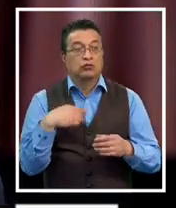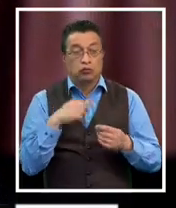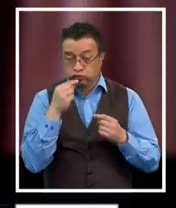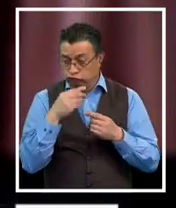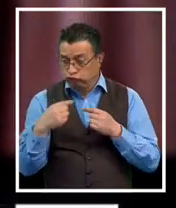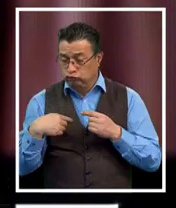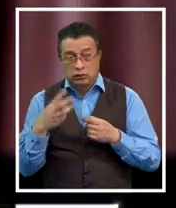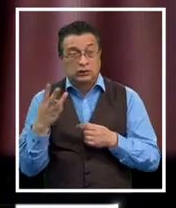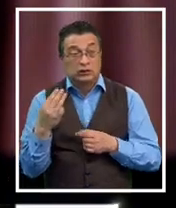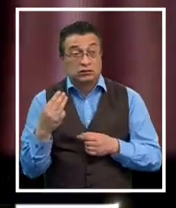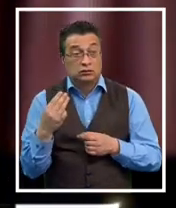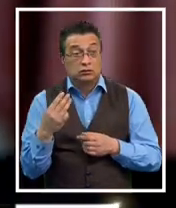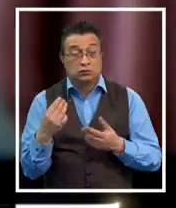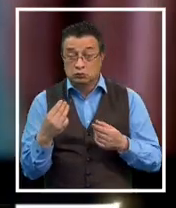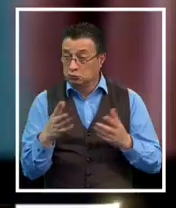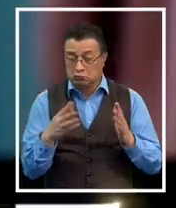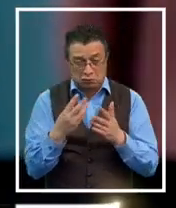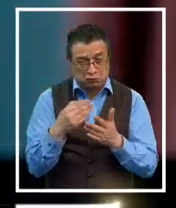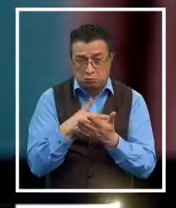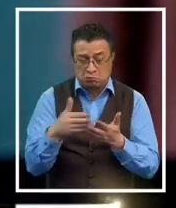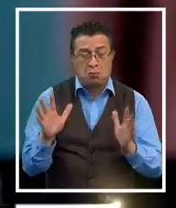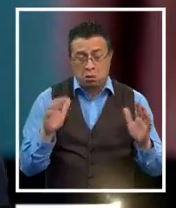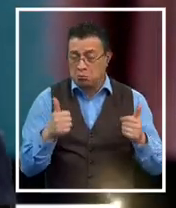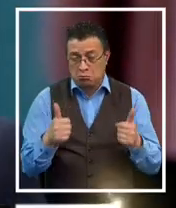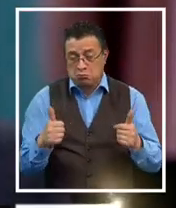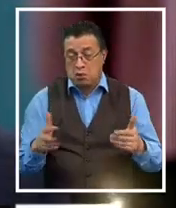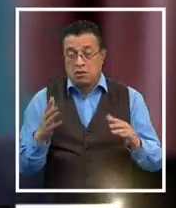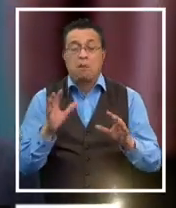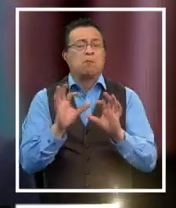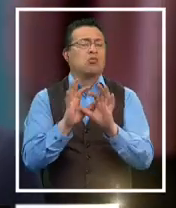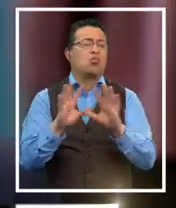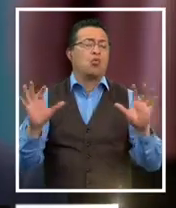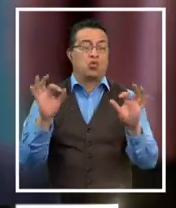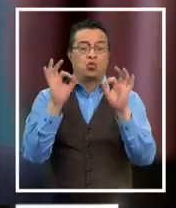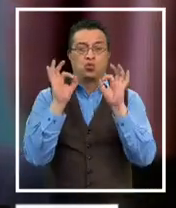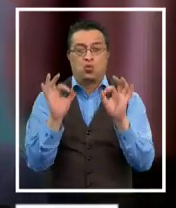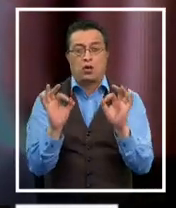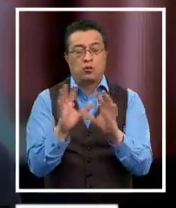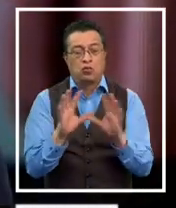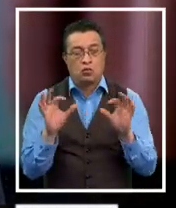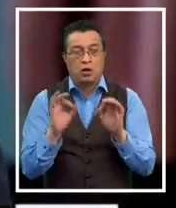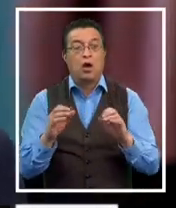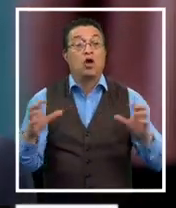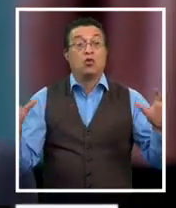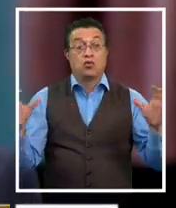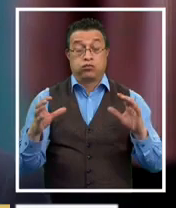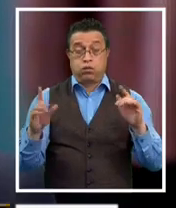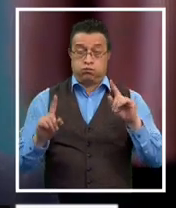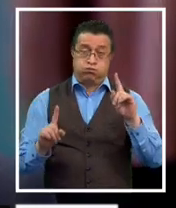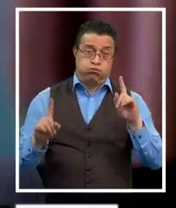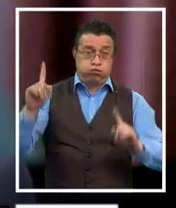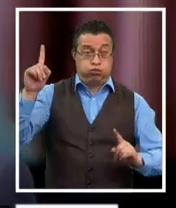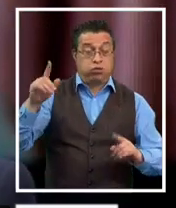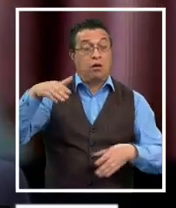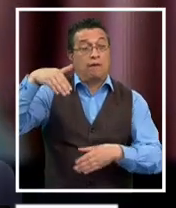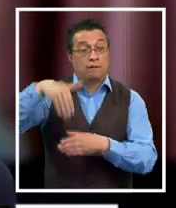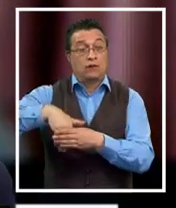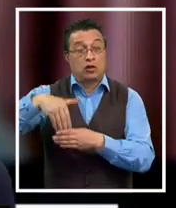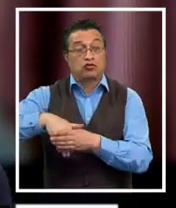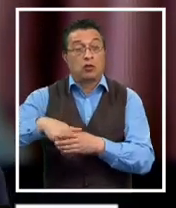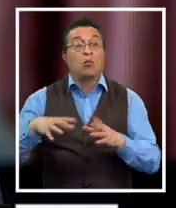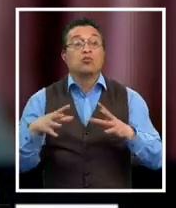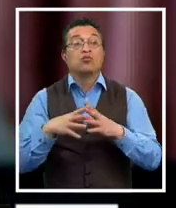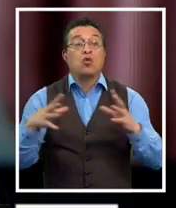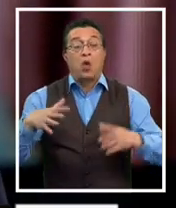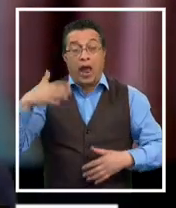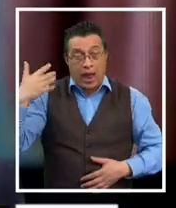tres entonces es realmente espectacular y la contundencia de la diferencia en la votación es